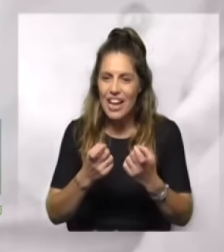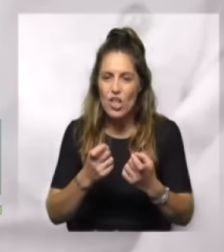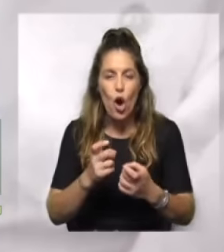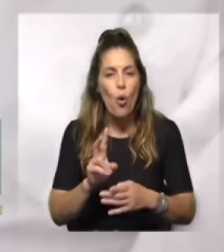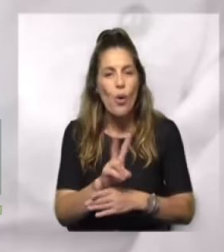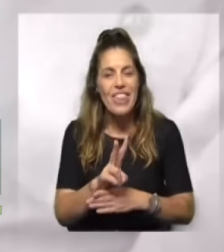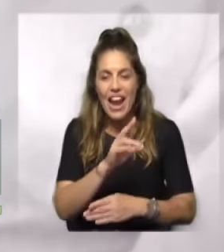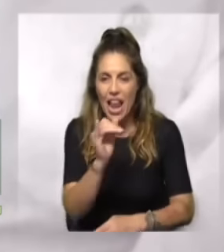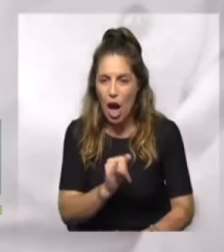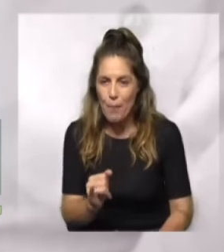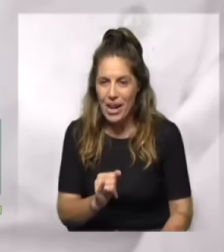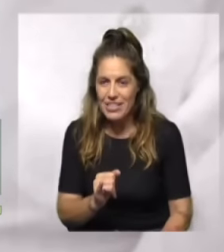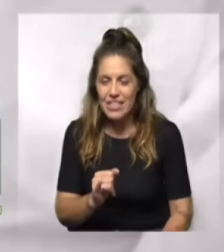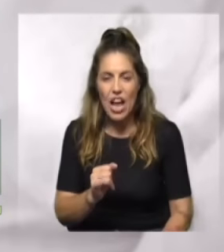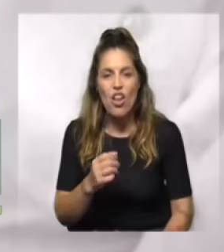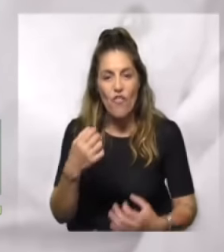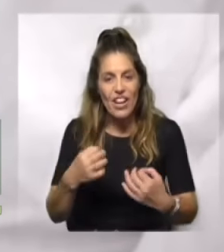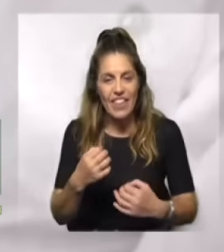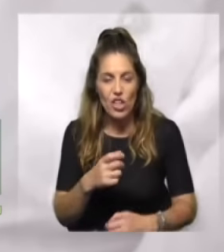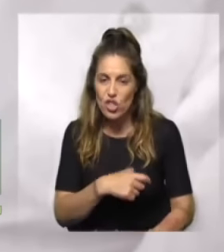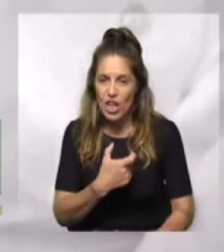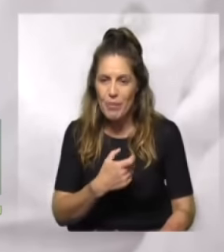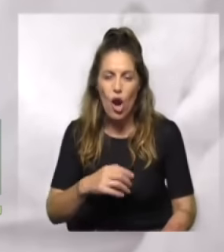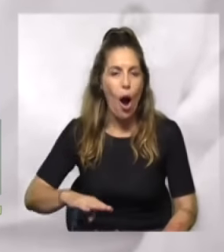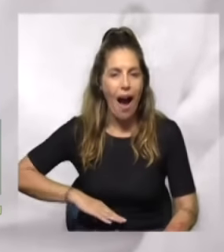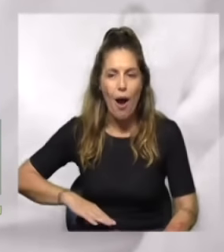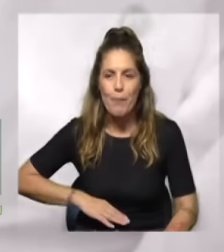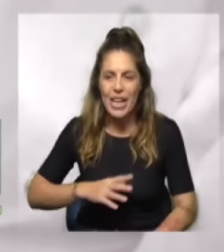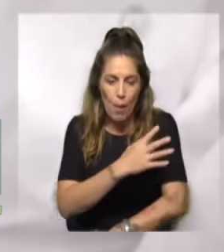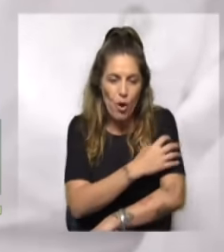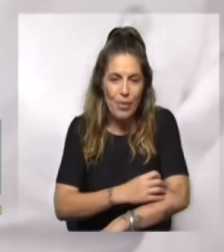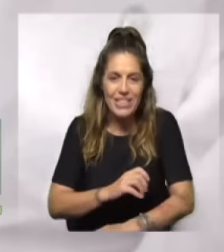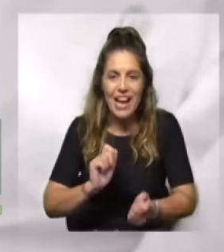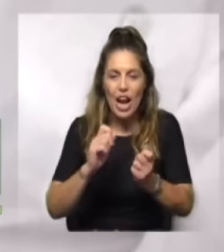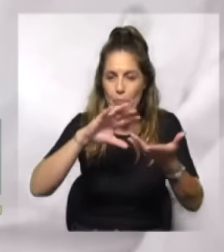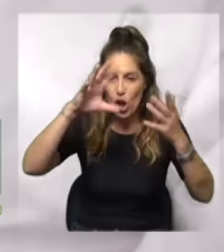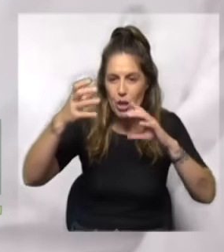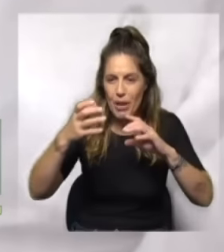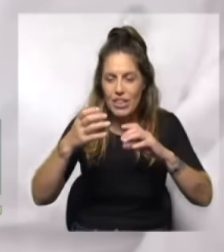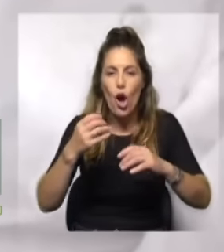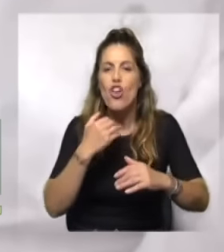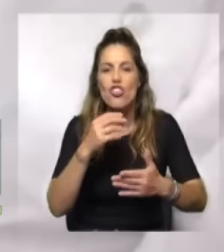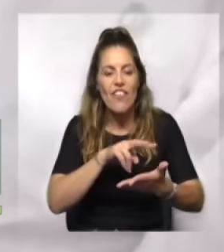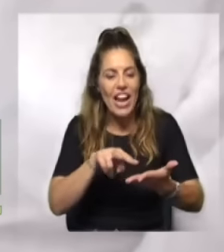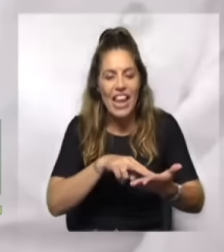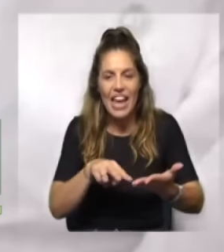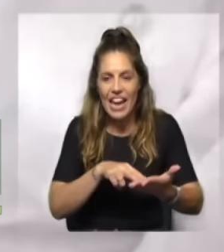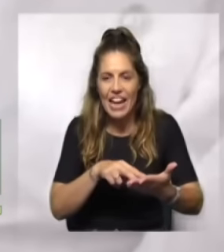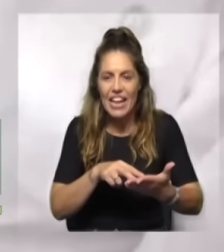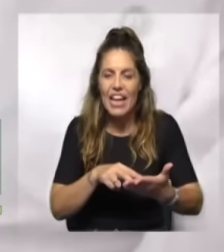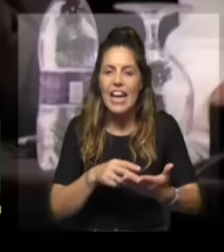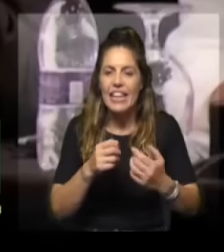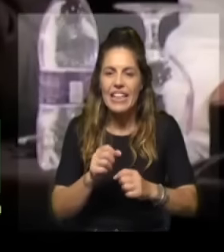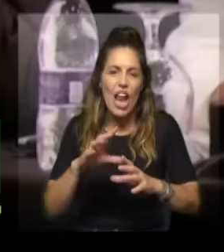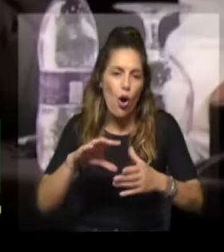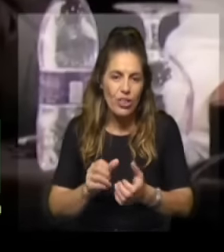paz asegurando que los verdaderos enemigos son el hambre la pobreza el cambio climático el analfabetismo las enfermedades y el agotamiento de los